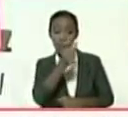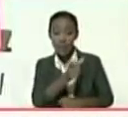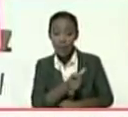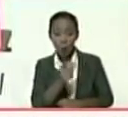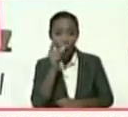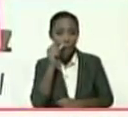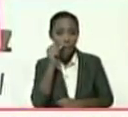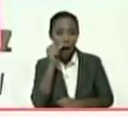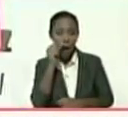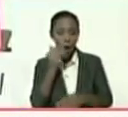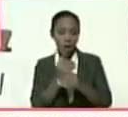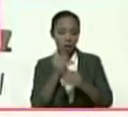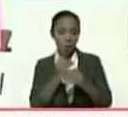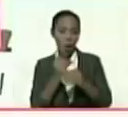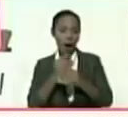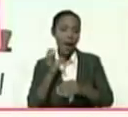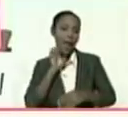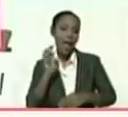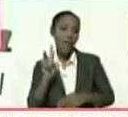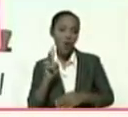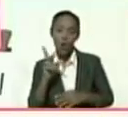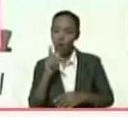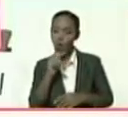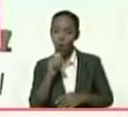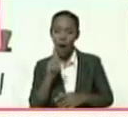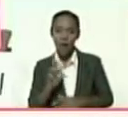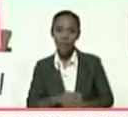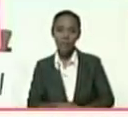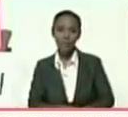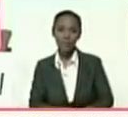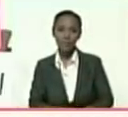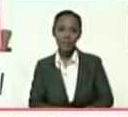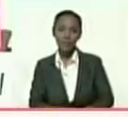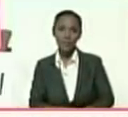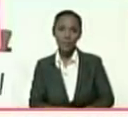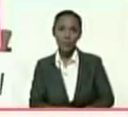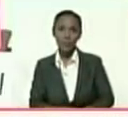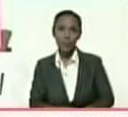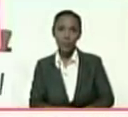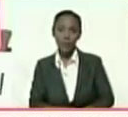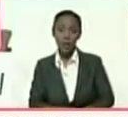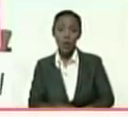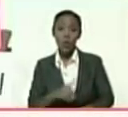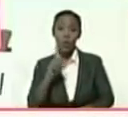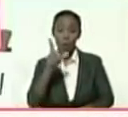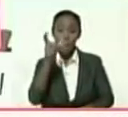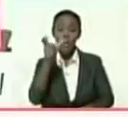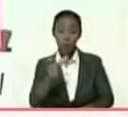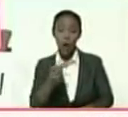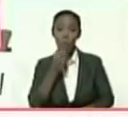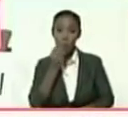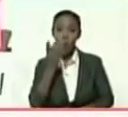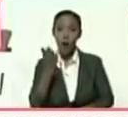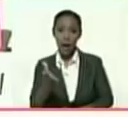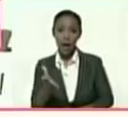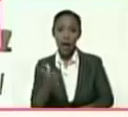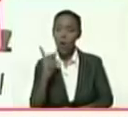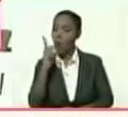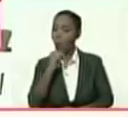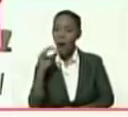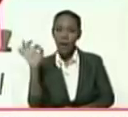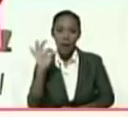con la calidad humana, valga el término de Evo Morales. Lo que nosotros decimos es un tipo bueno, sin maldad.